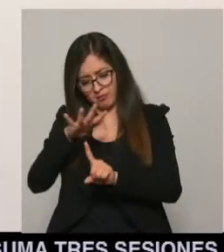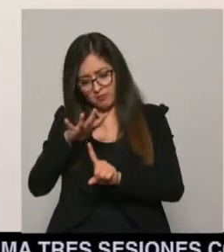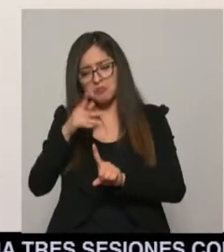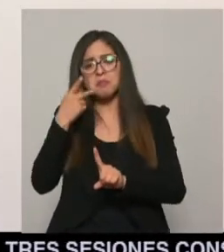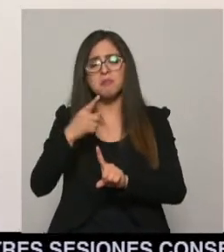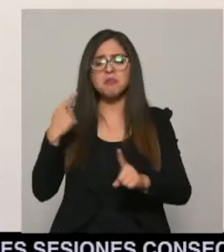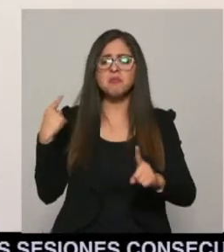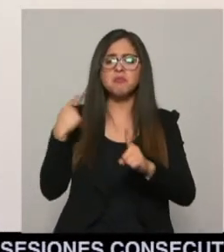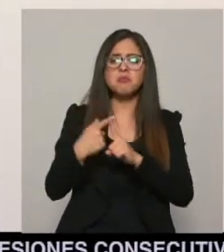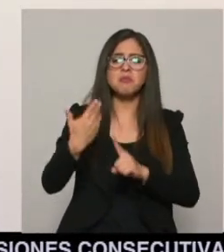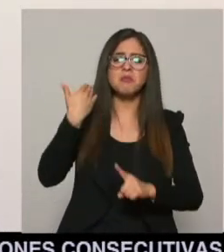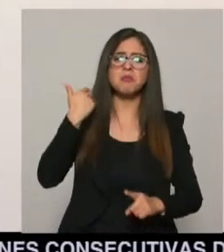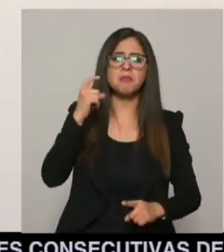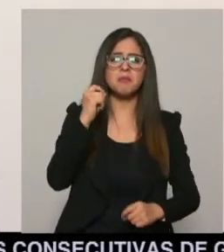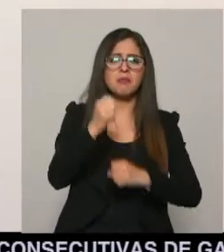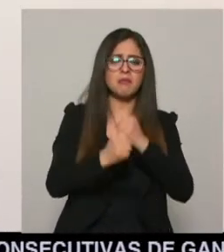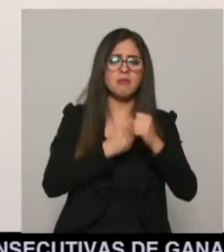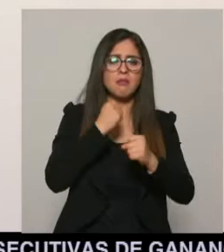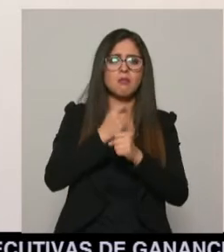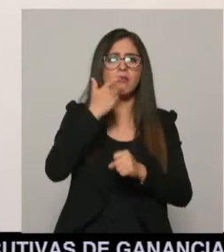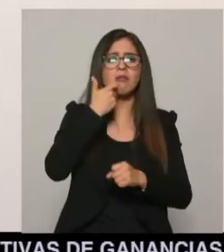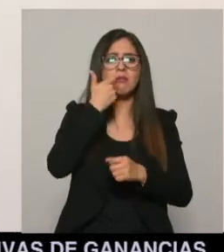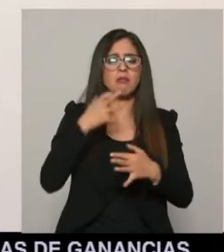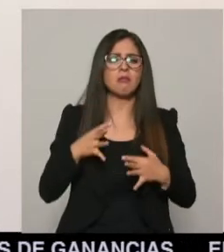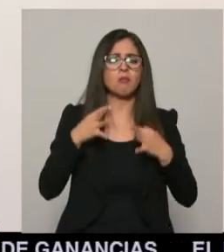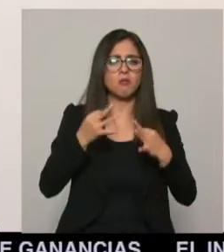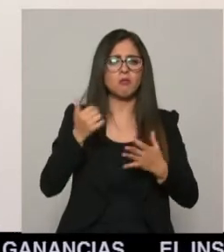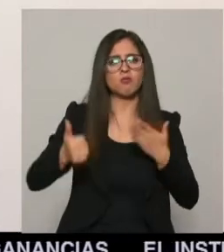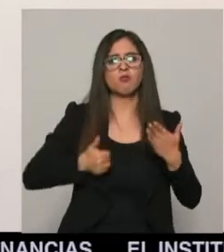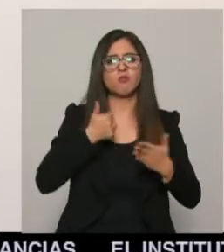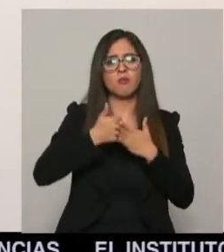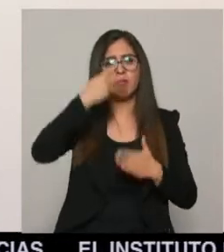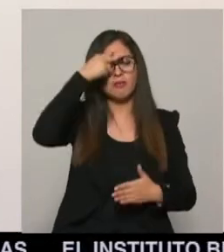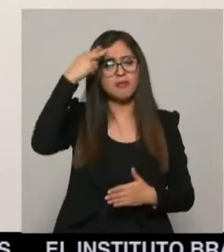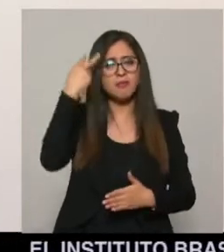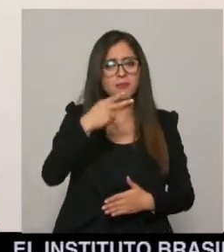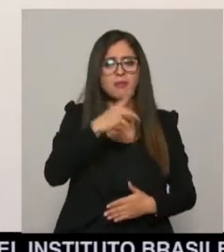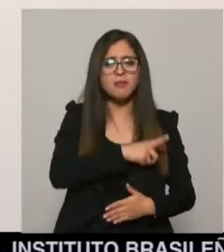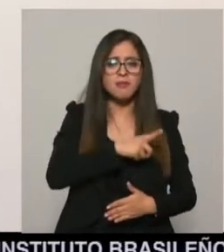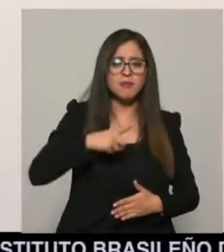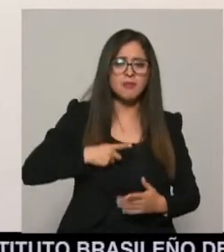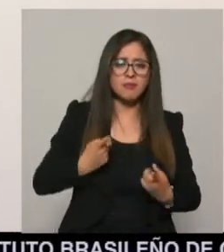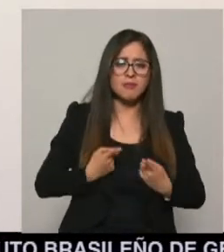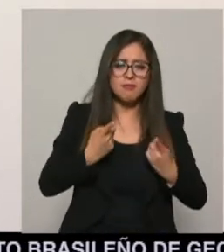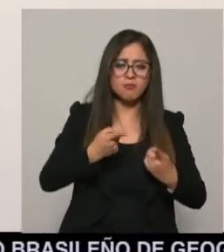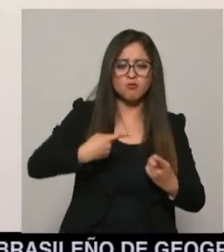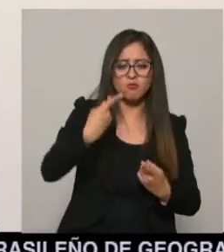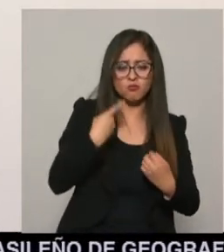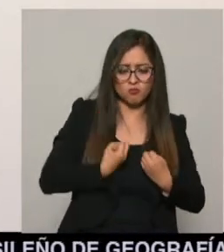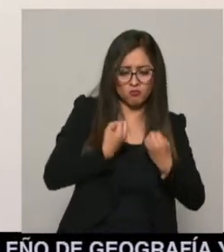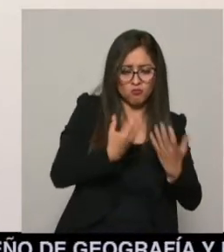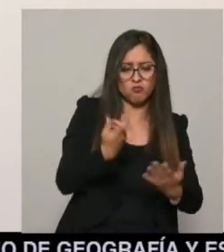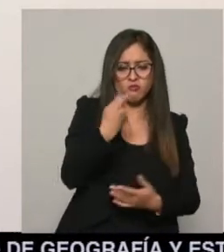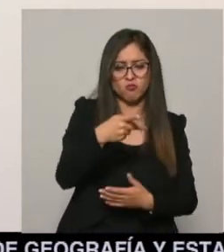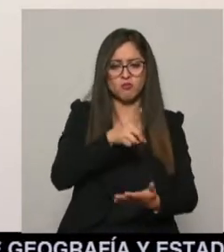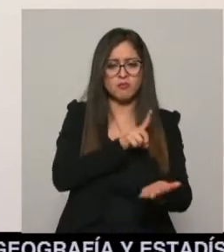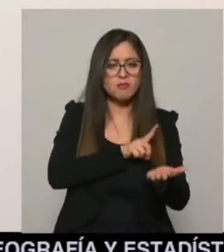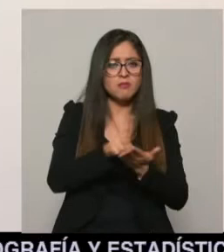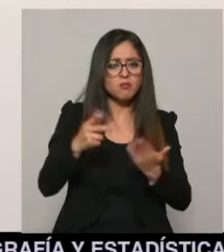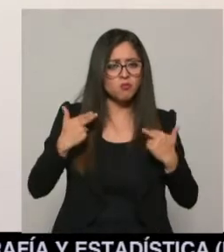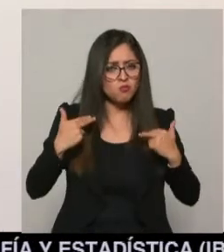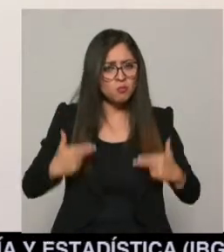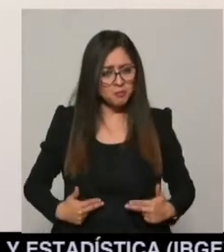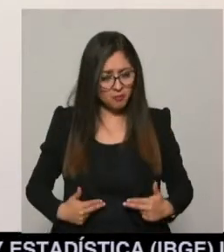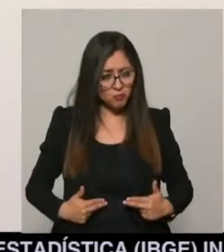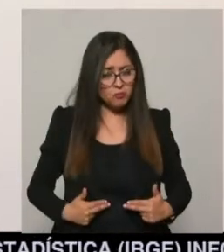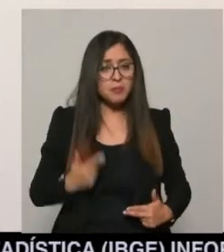últimos 20 años por garantizar que la capital tenga los derechos sociales y humanos garantizados. Llegamos finalmente a la